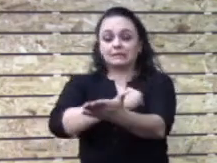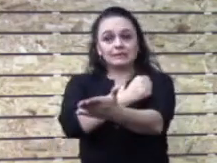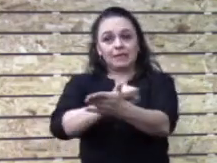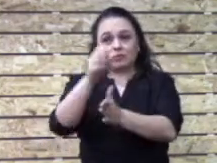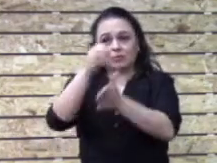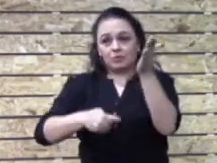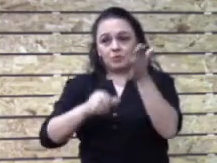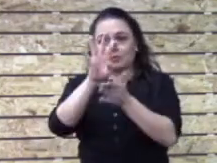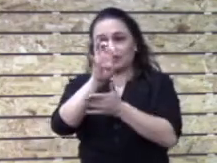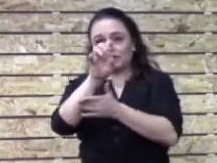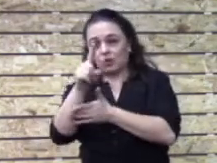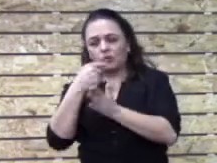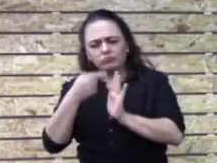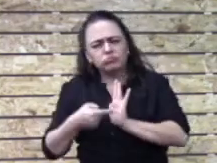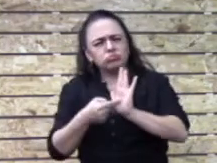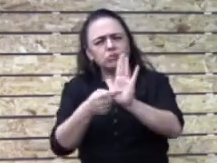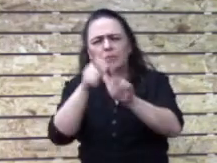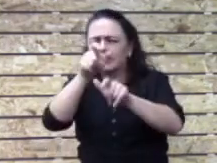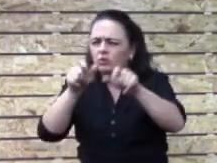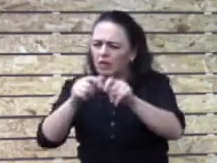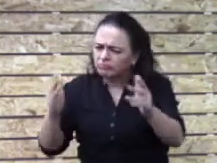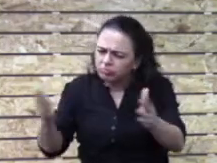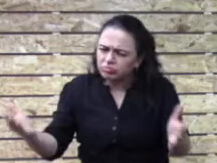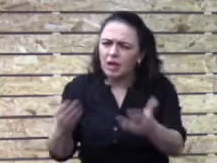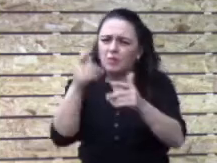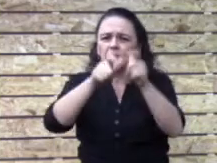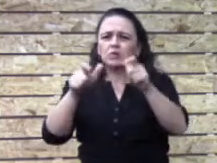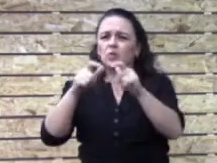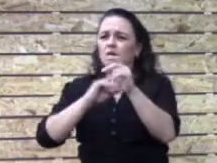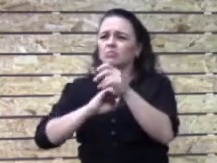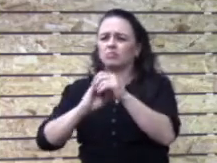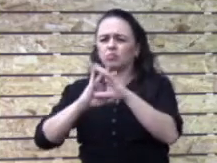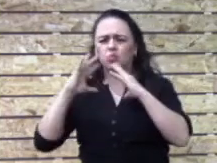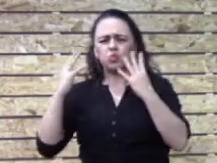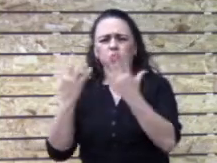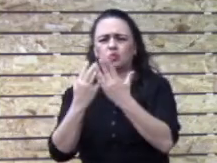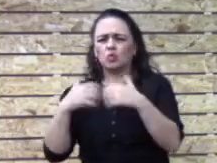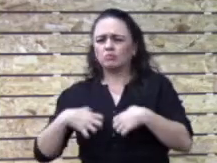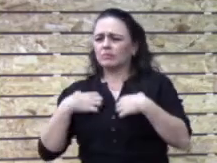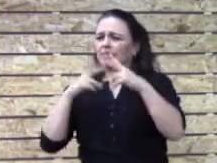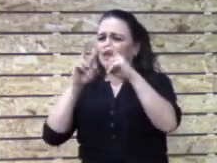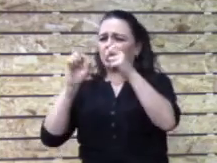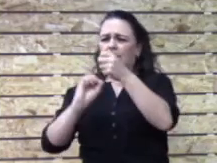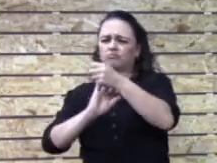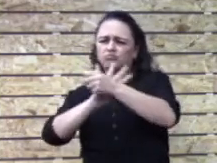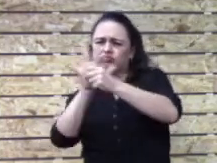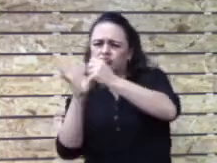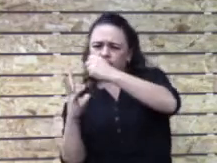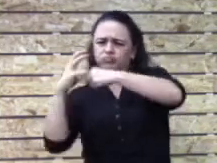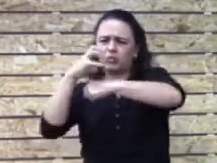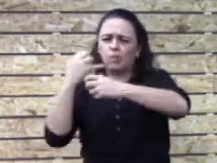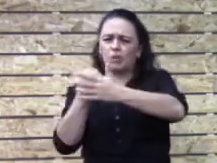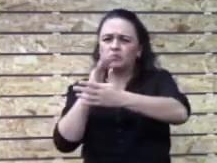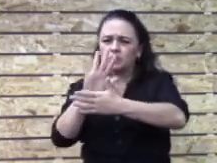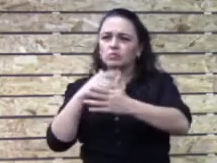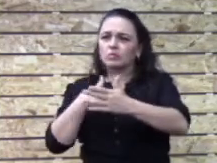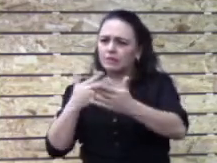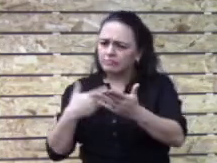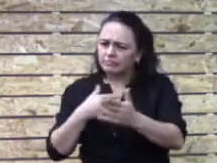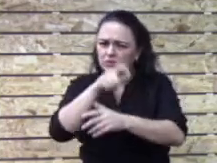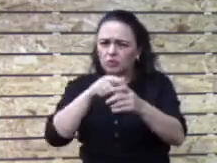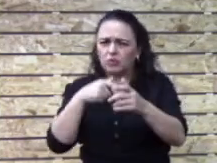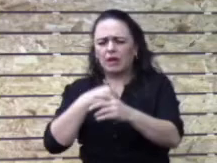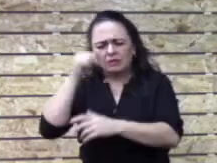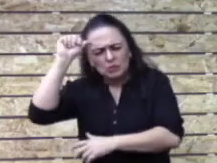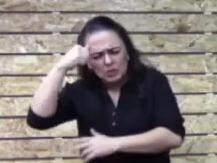debacle que se ha levantado con toda esta situación a nivel mundial. El texto está bien presentado por el